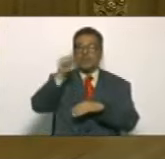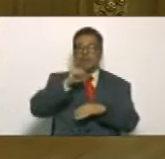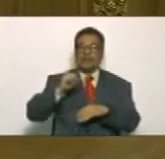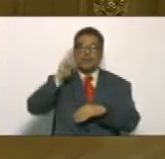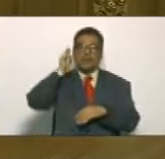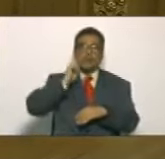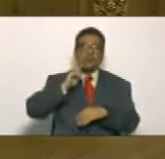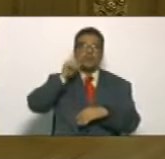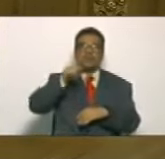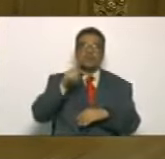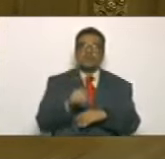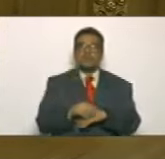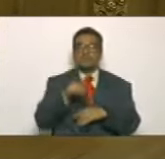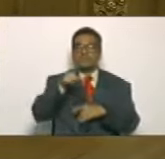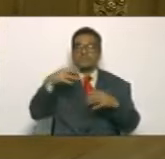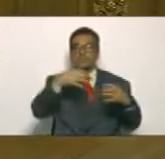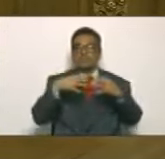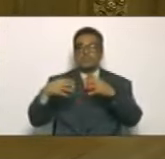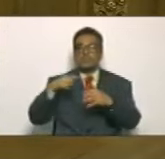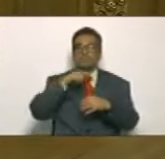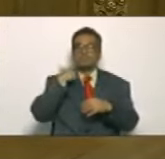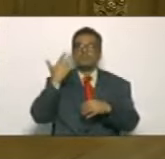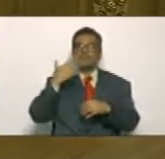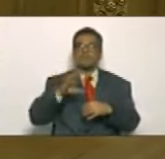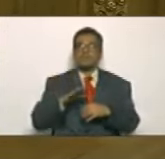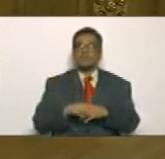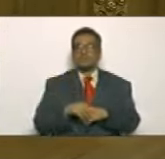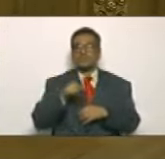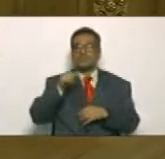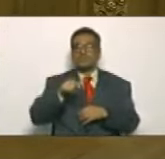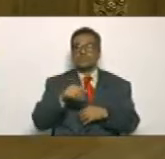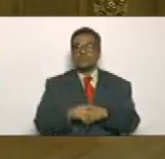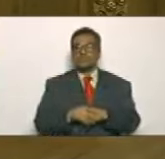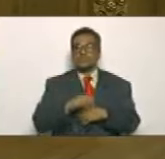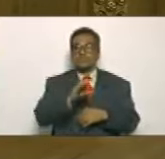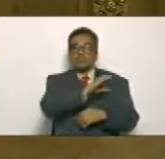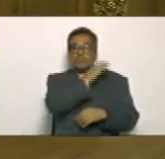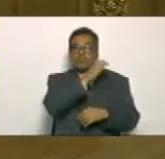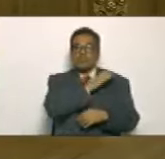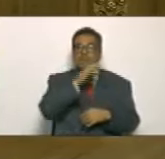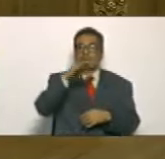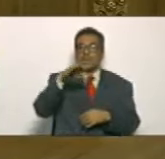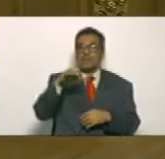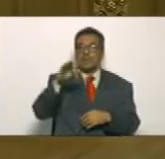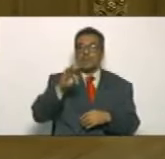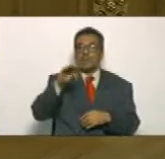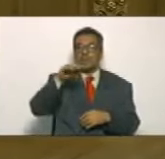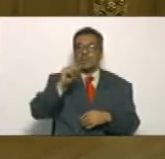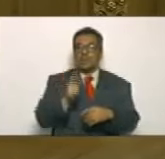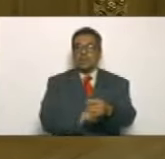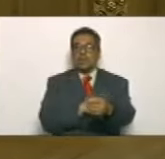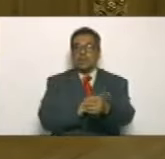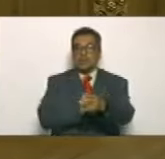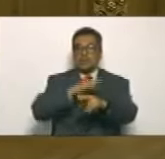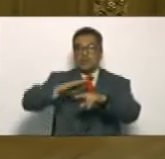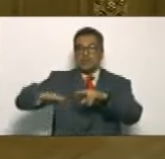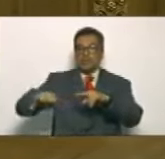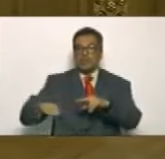Sucre, y en tal batalla muere nada más y nada menos que el capitán Francisco de Sucre, su hermano menor.